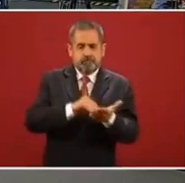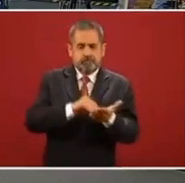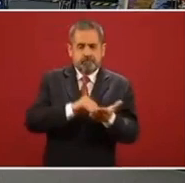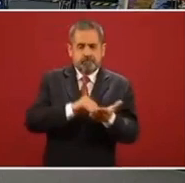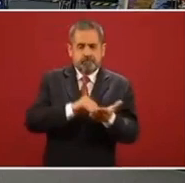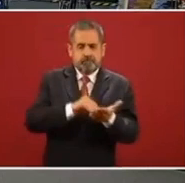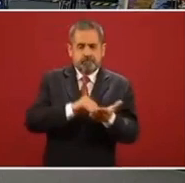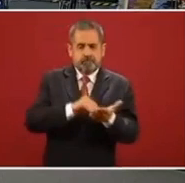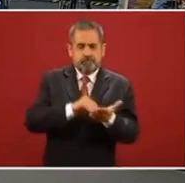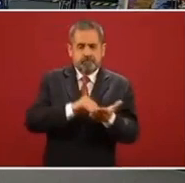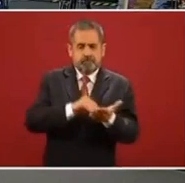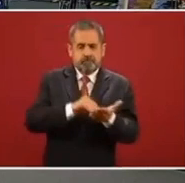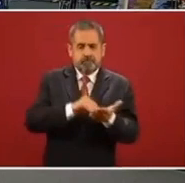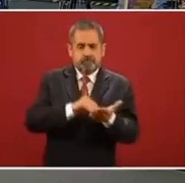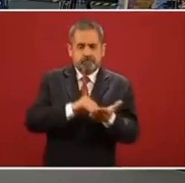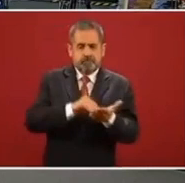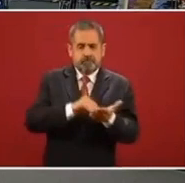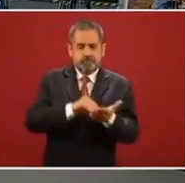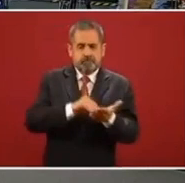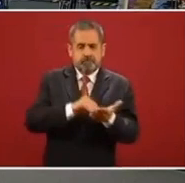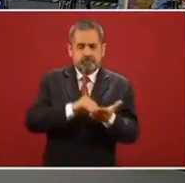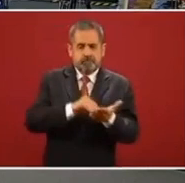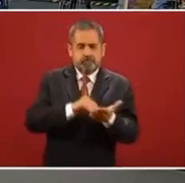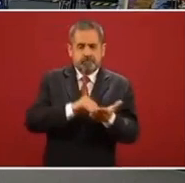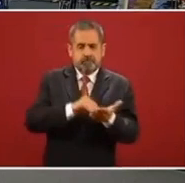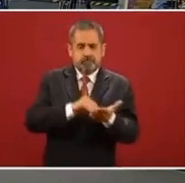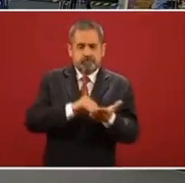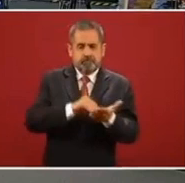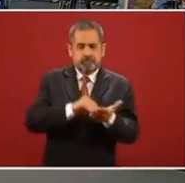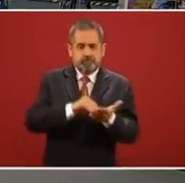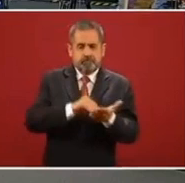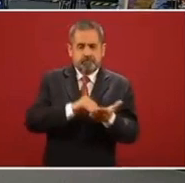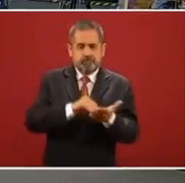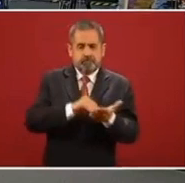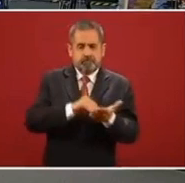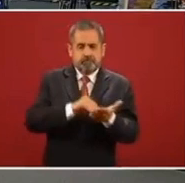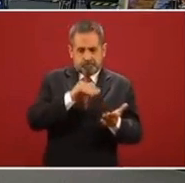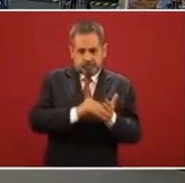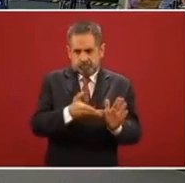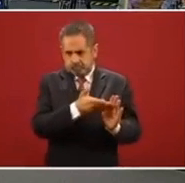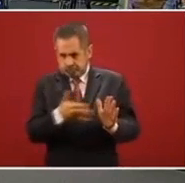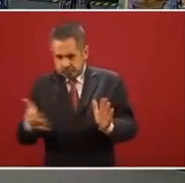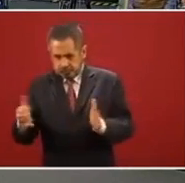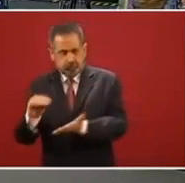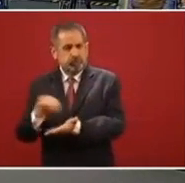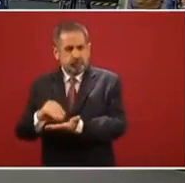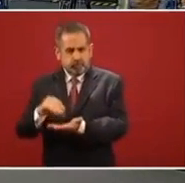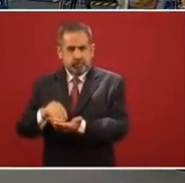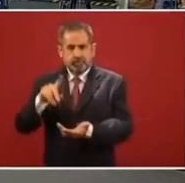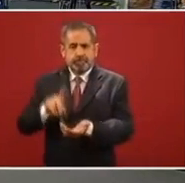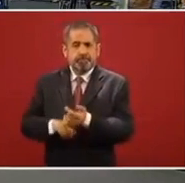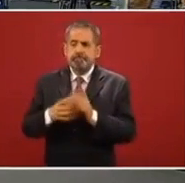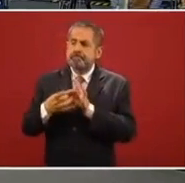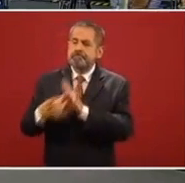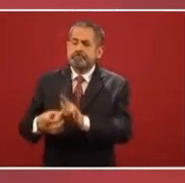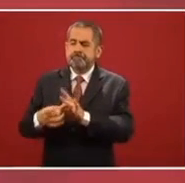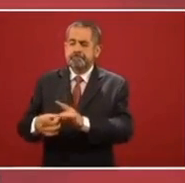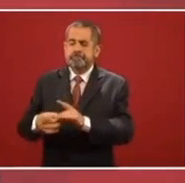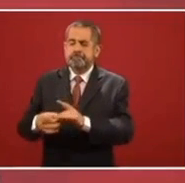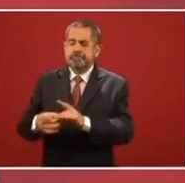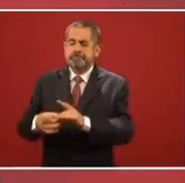initiated a function which permeates or endures to our day. entre la Secretaría de